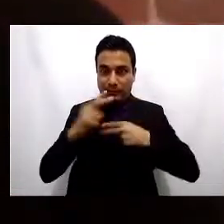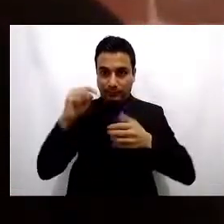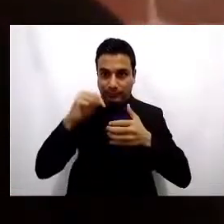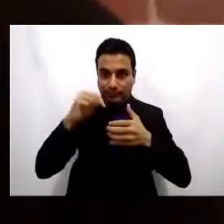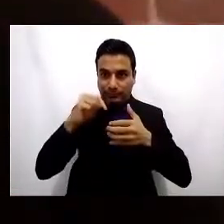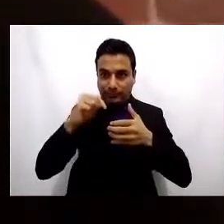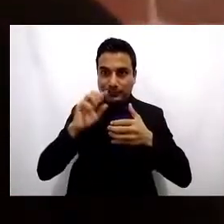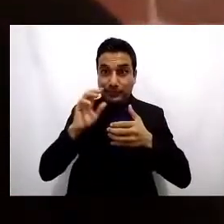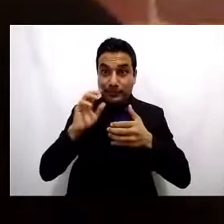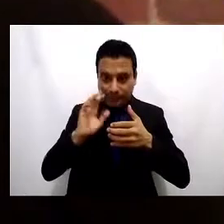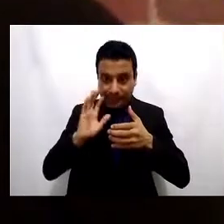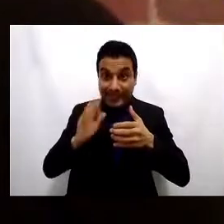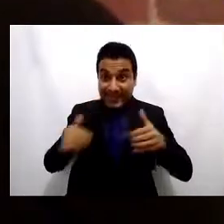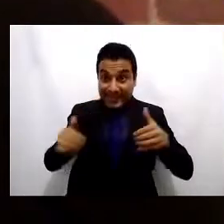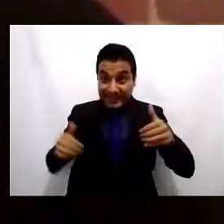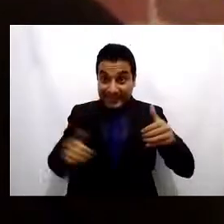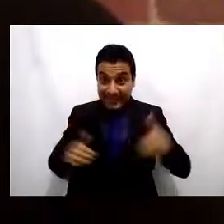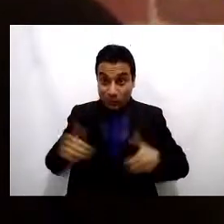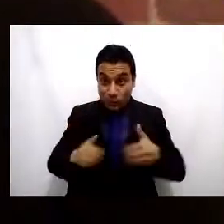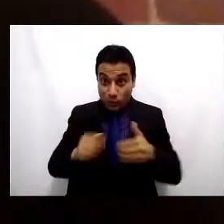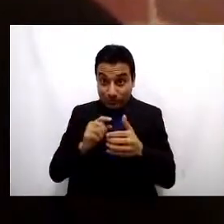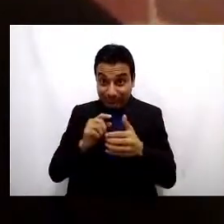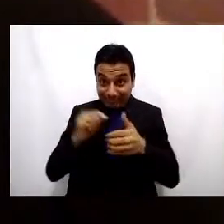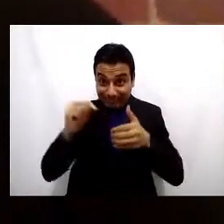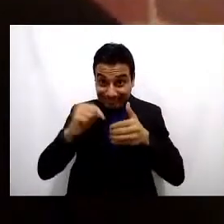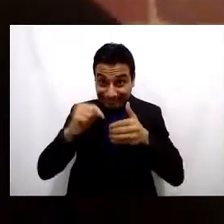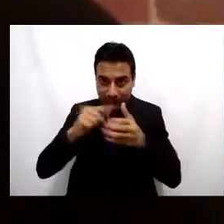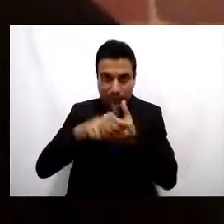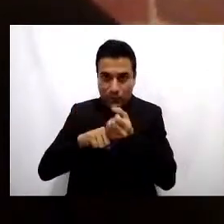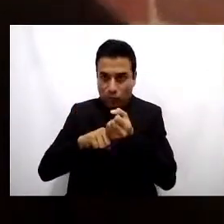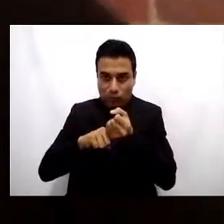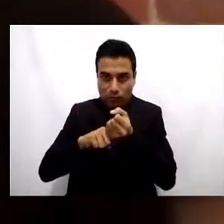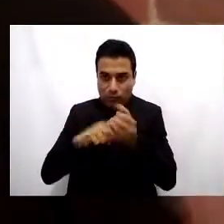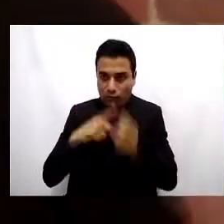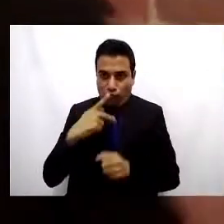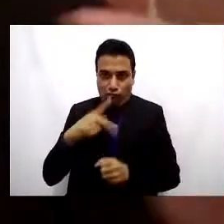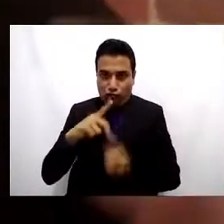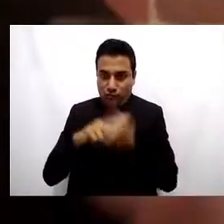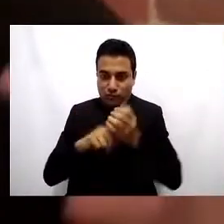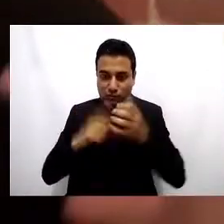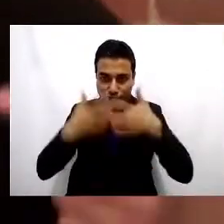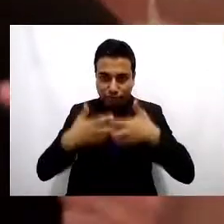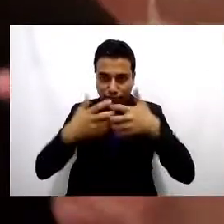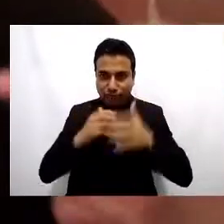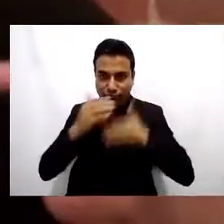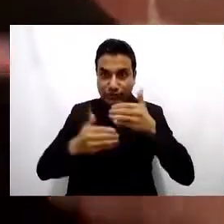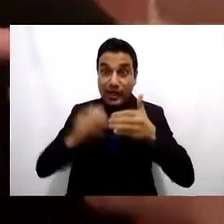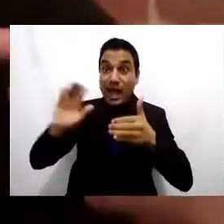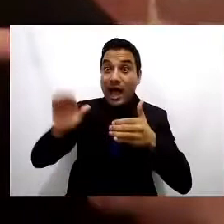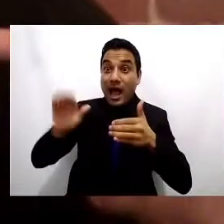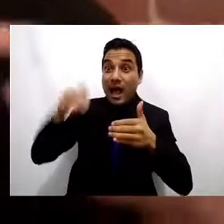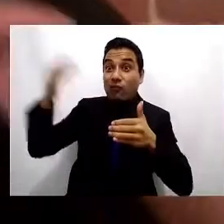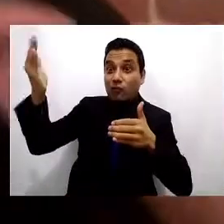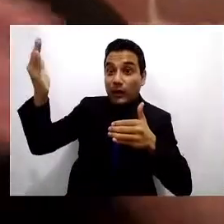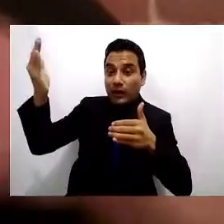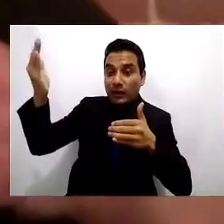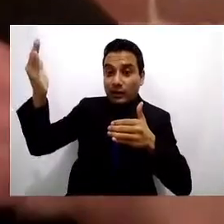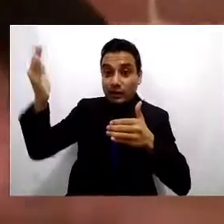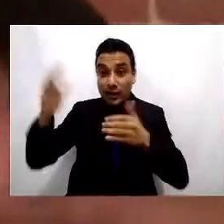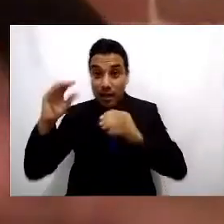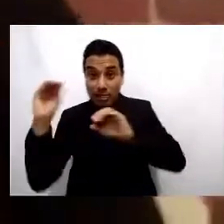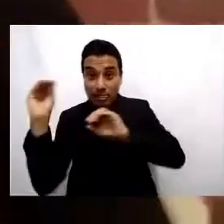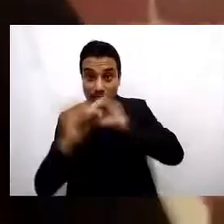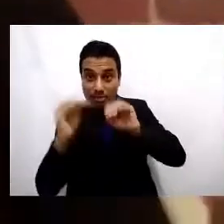idea teatro se crea también dentro del objeto teatro, que no está afuera y es